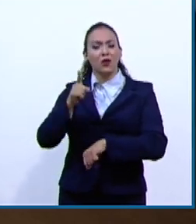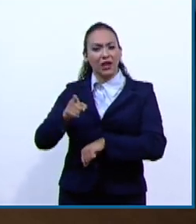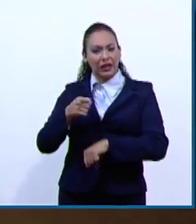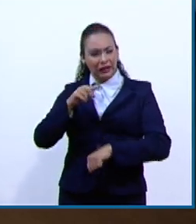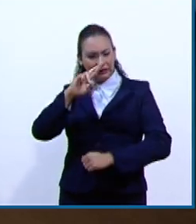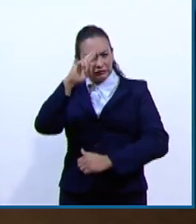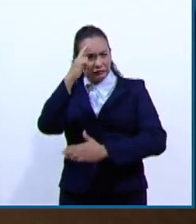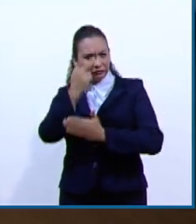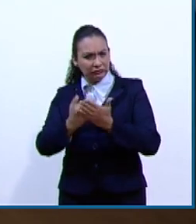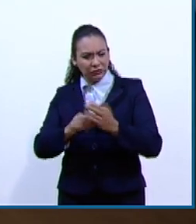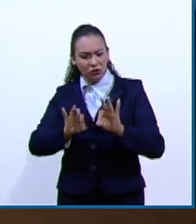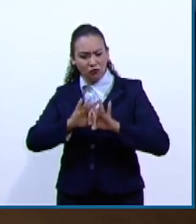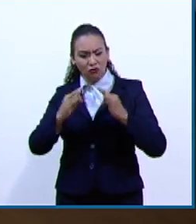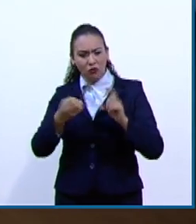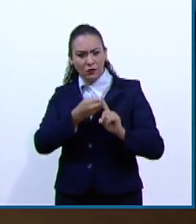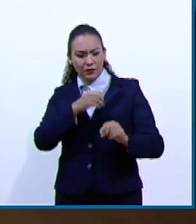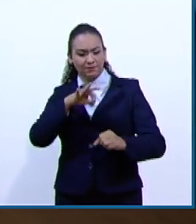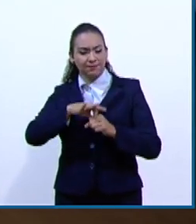electoral.